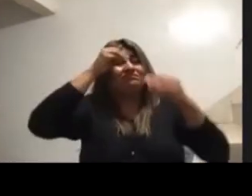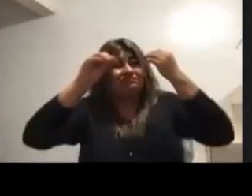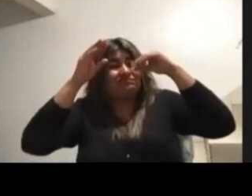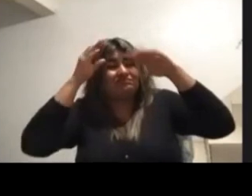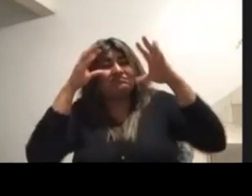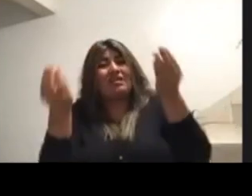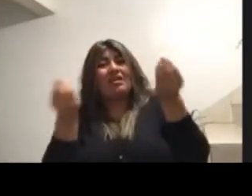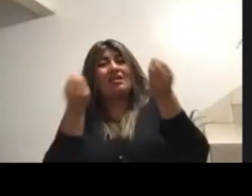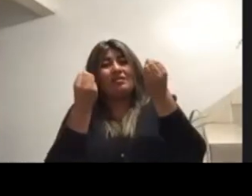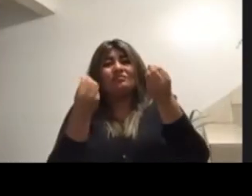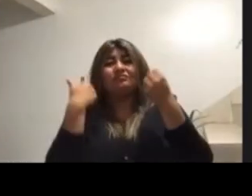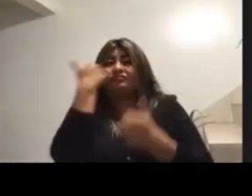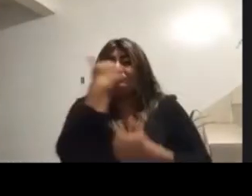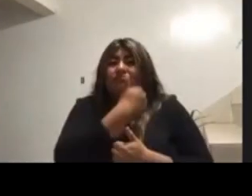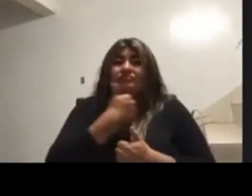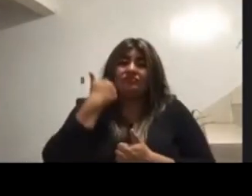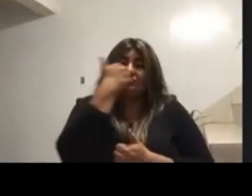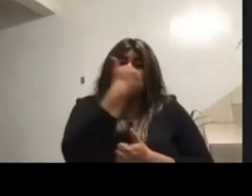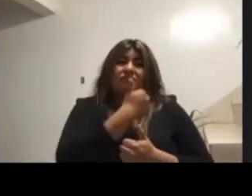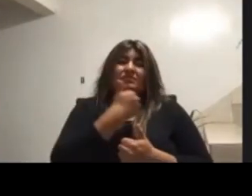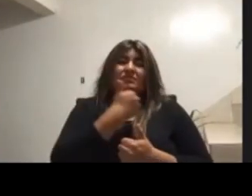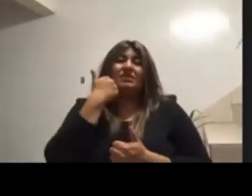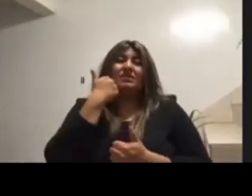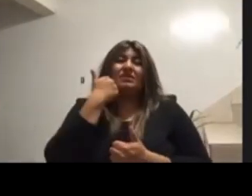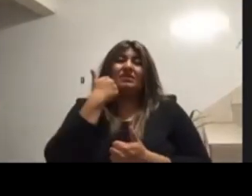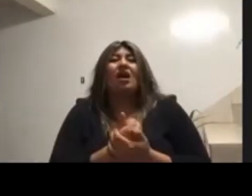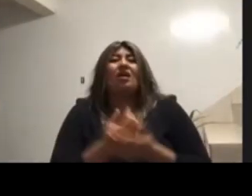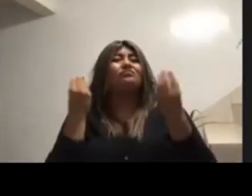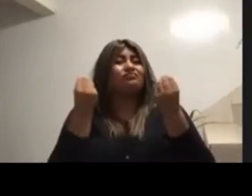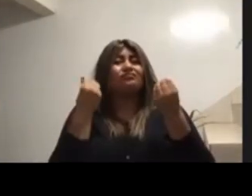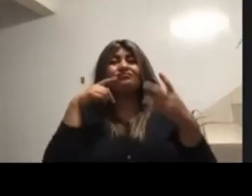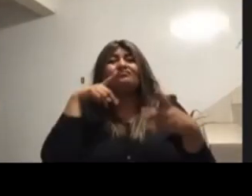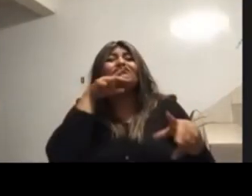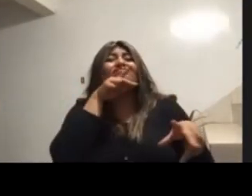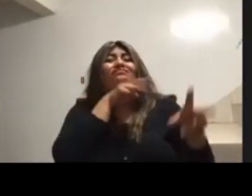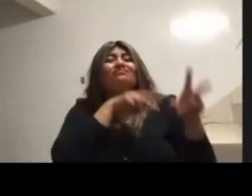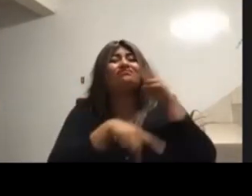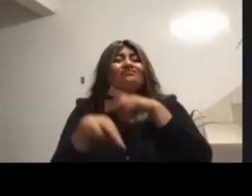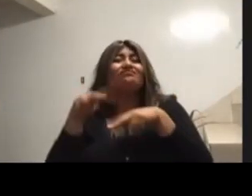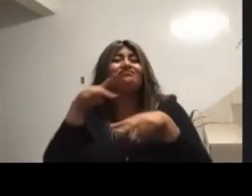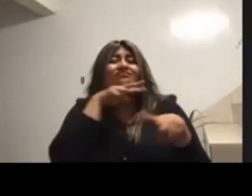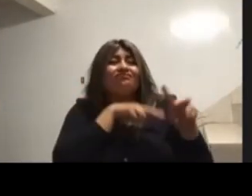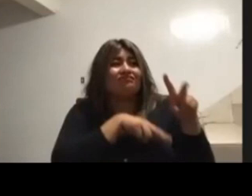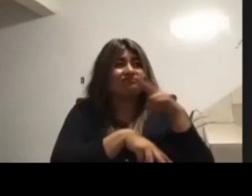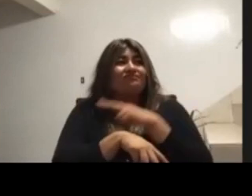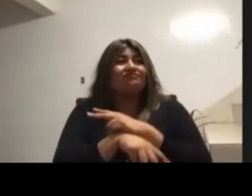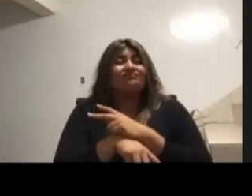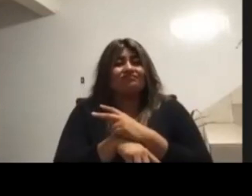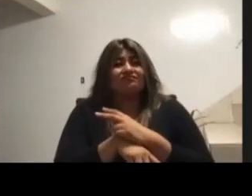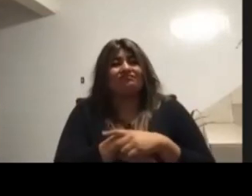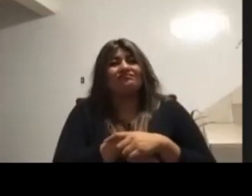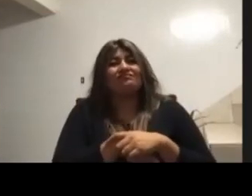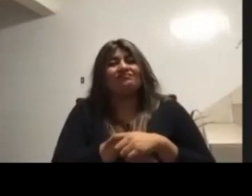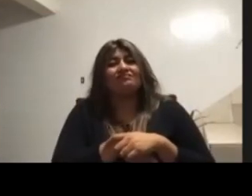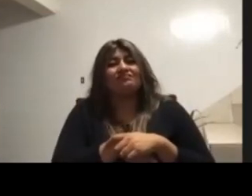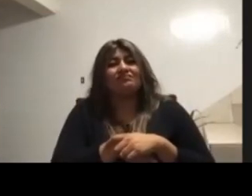Y están sumamente preocupados, y ojalá que no estuvieran, por la